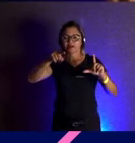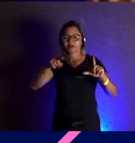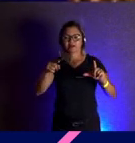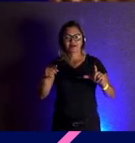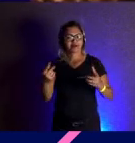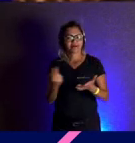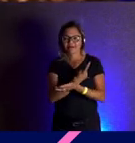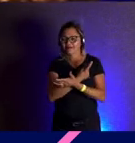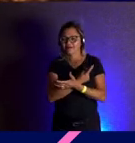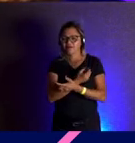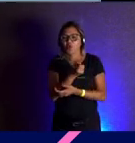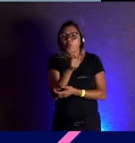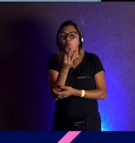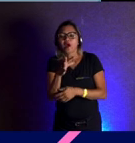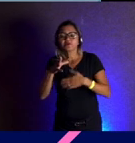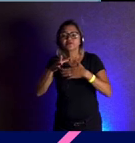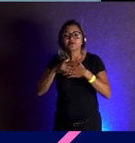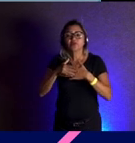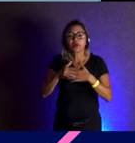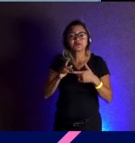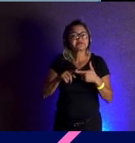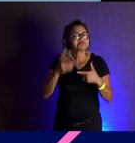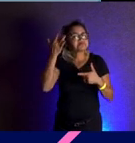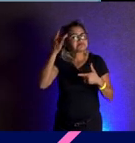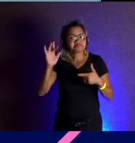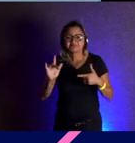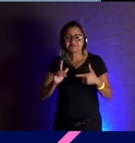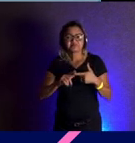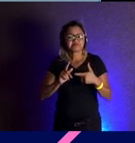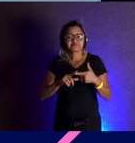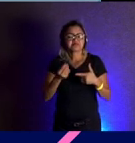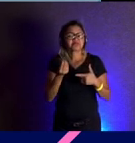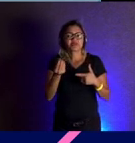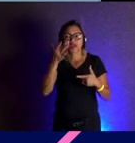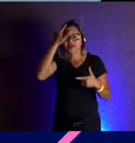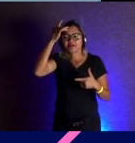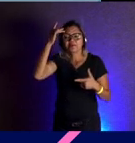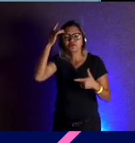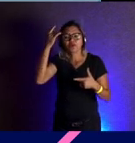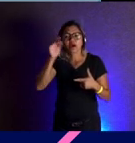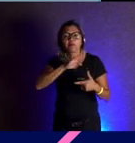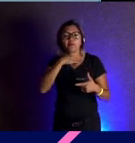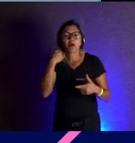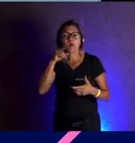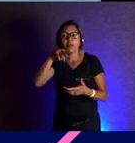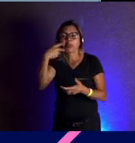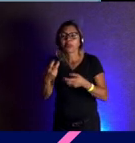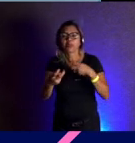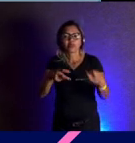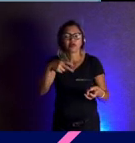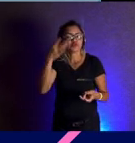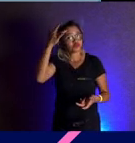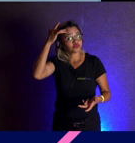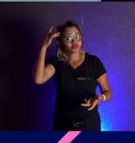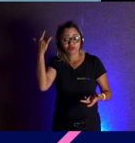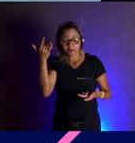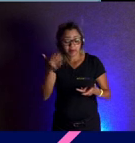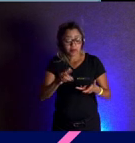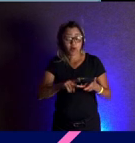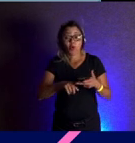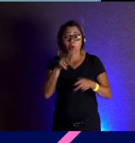hay, no sabemos de qué muere la gente, no sabemos qué población